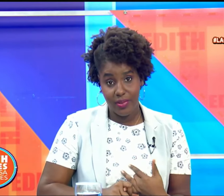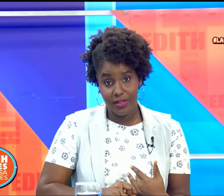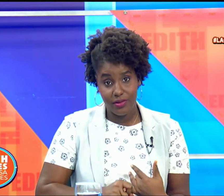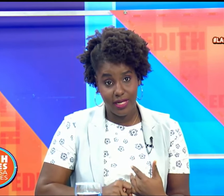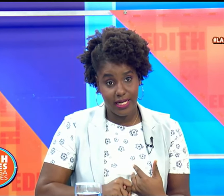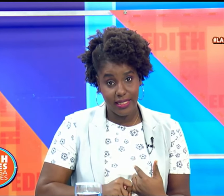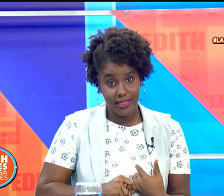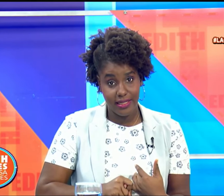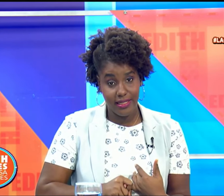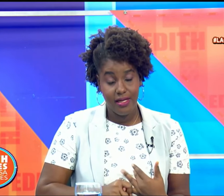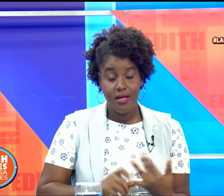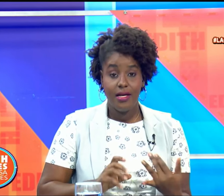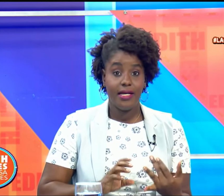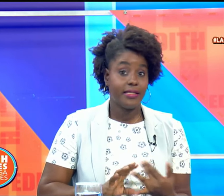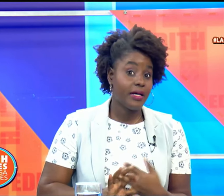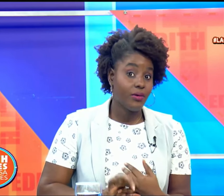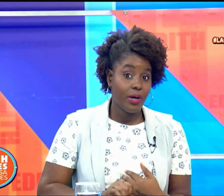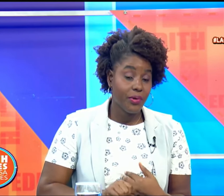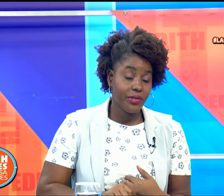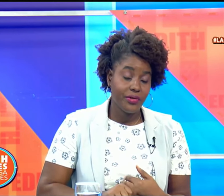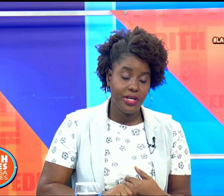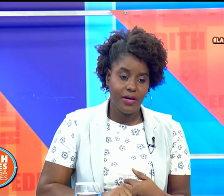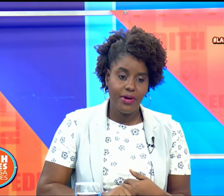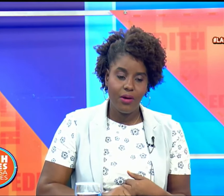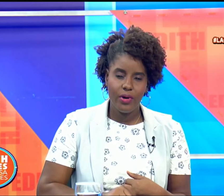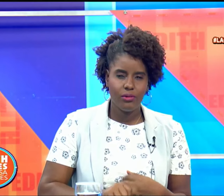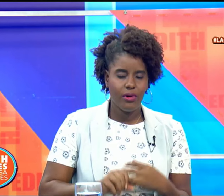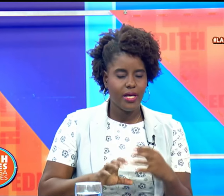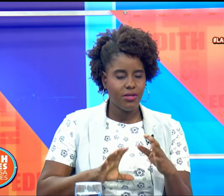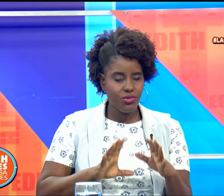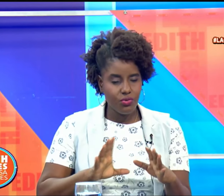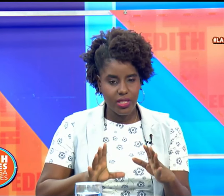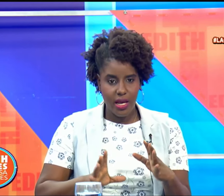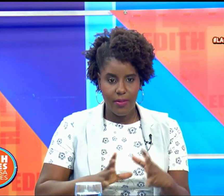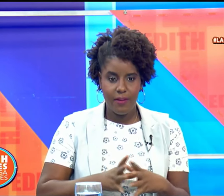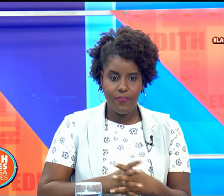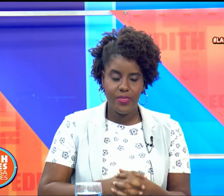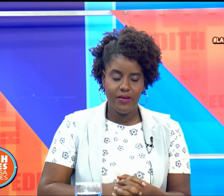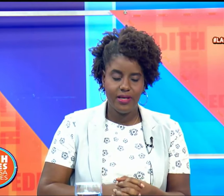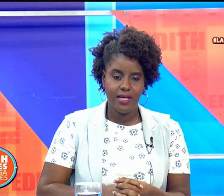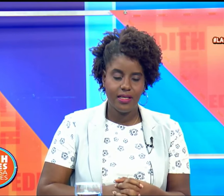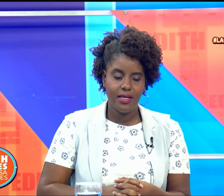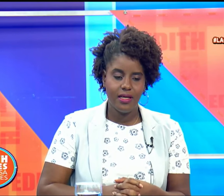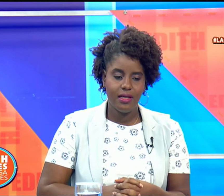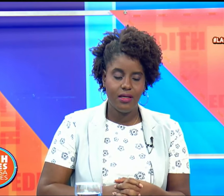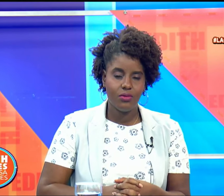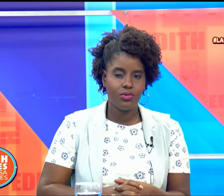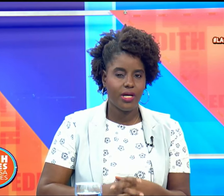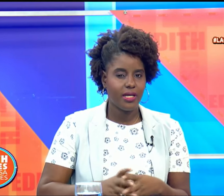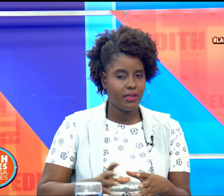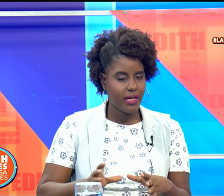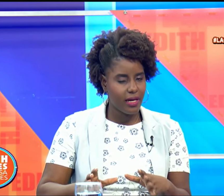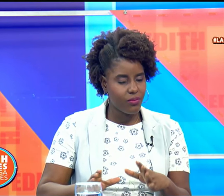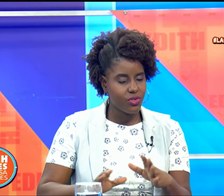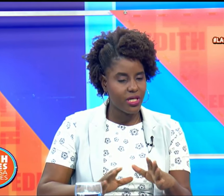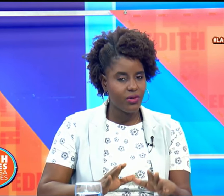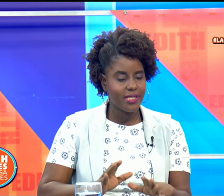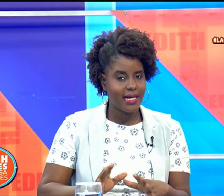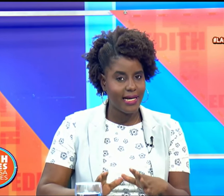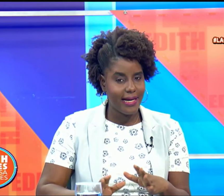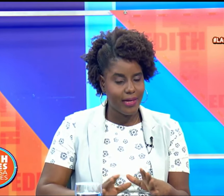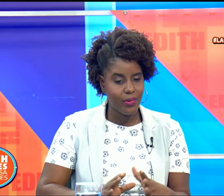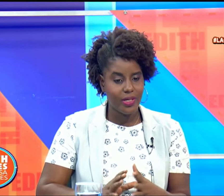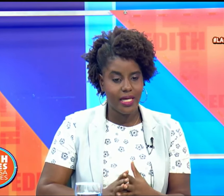y ya perdieron la garantía. El Estado no ha podido llegar a un acuerdo. Ese es un tema, de verdad, que incluso hay que dejar muchas